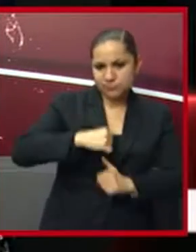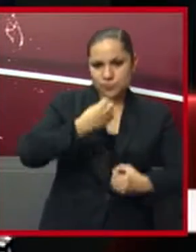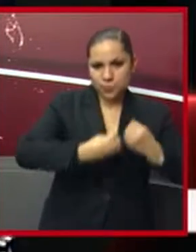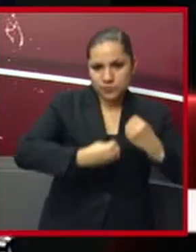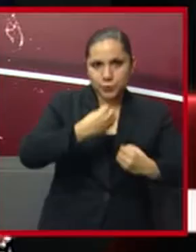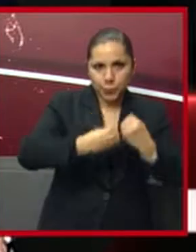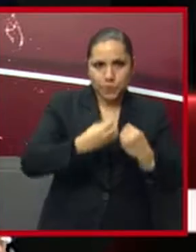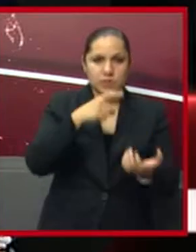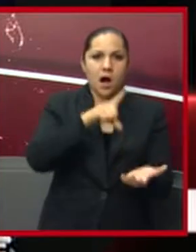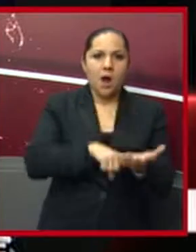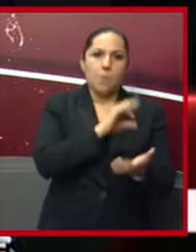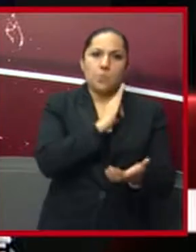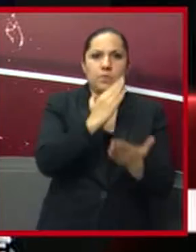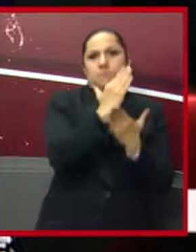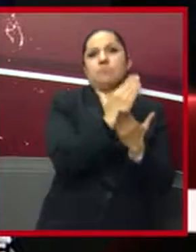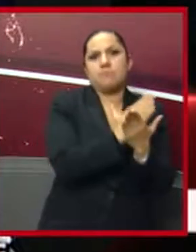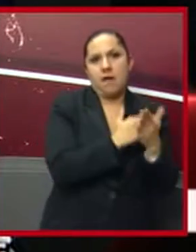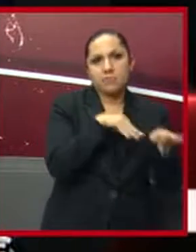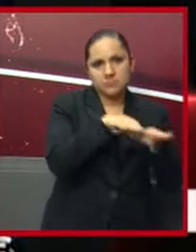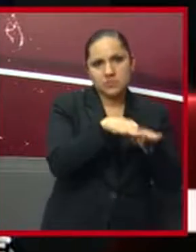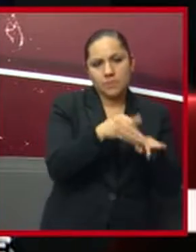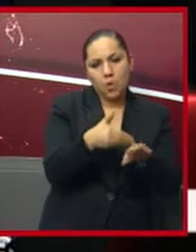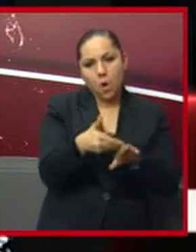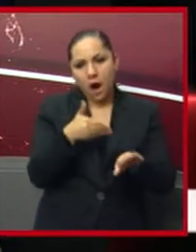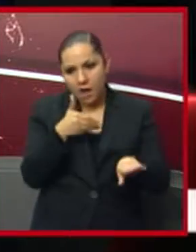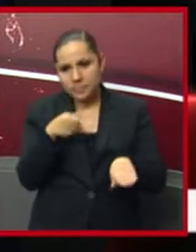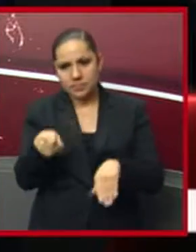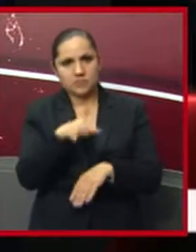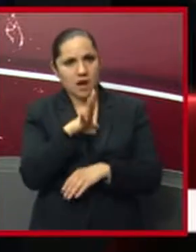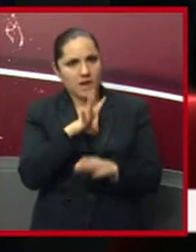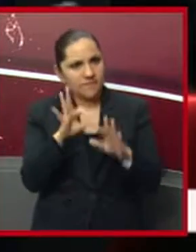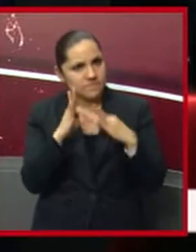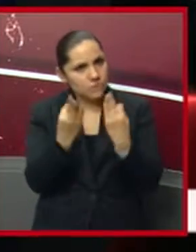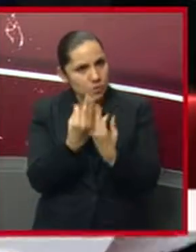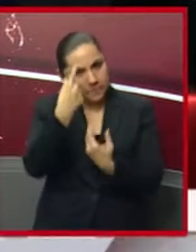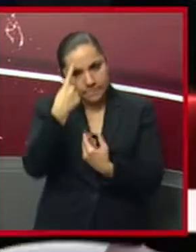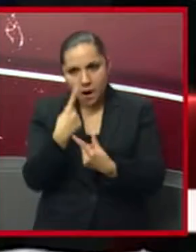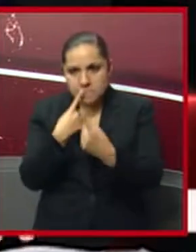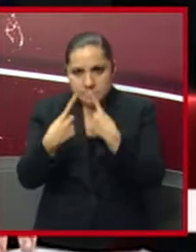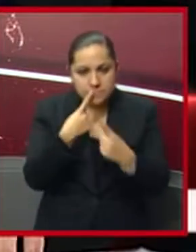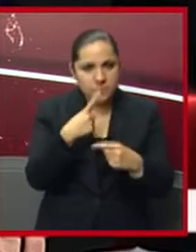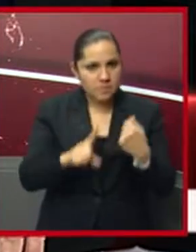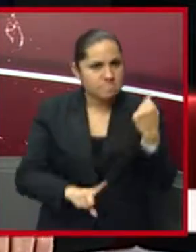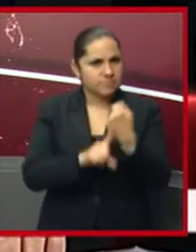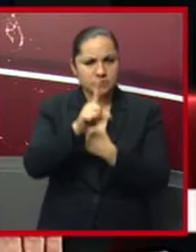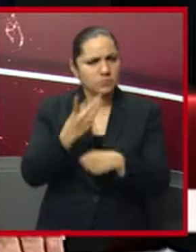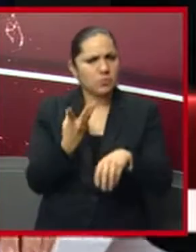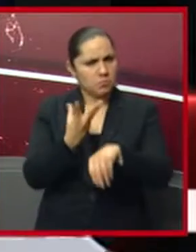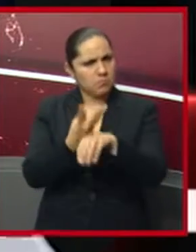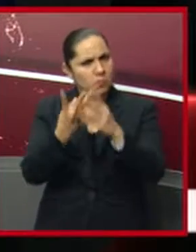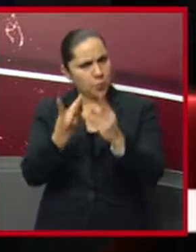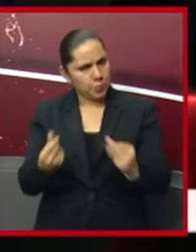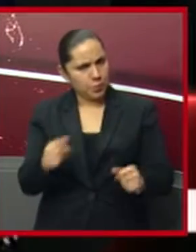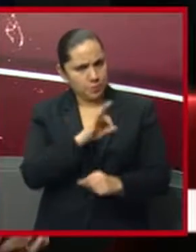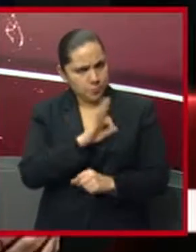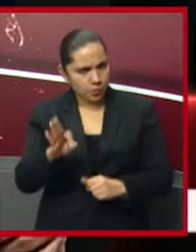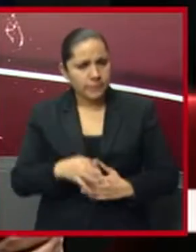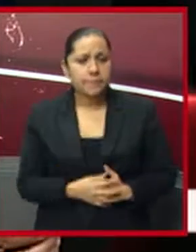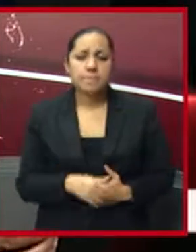entre ciudadanos, sino que se va a establecer nuevos mecanismos de solución de controversias. También te